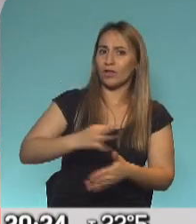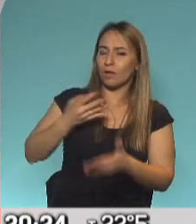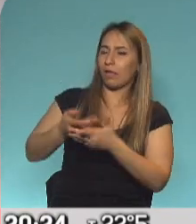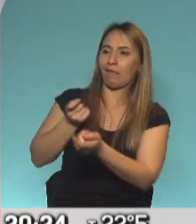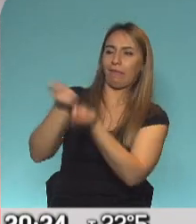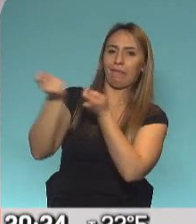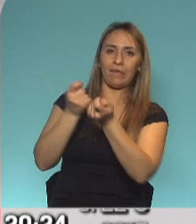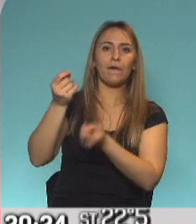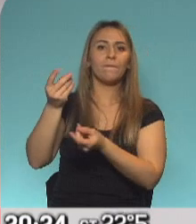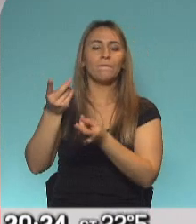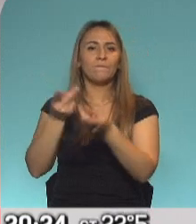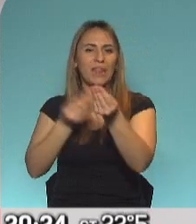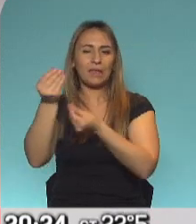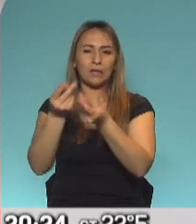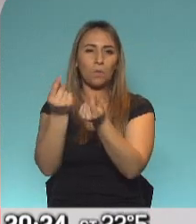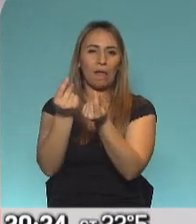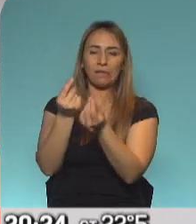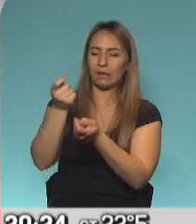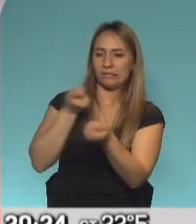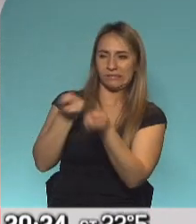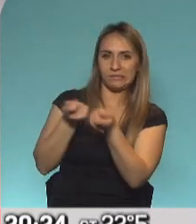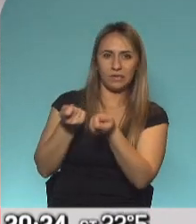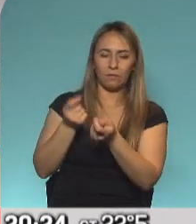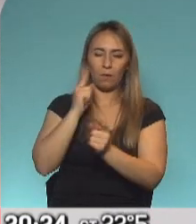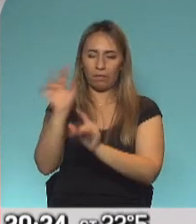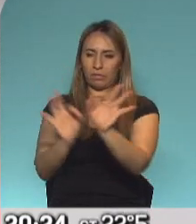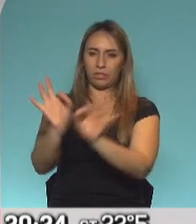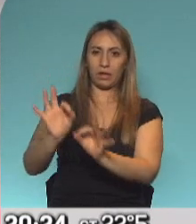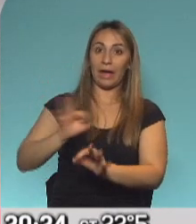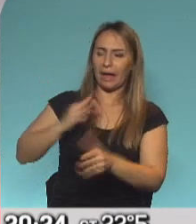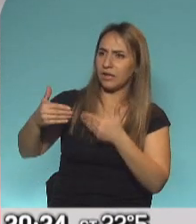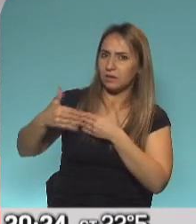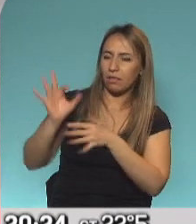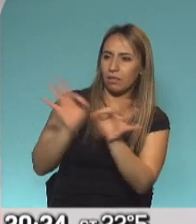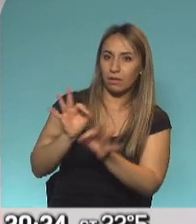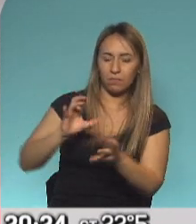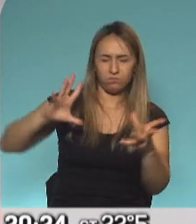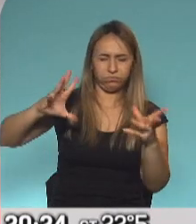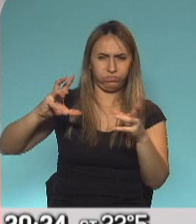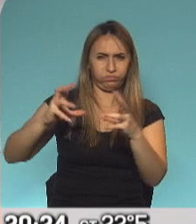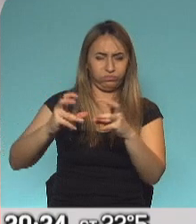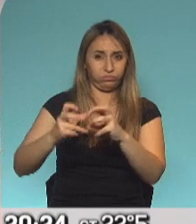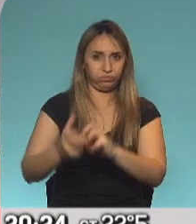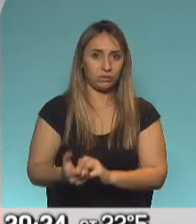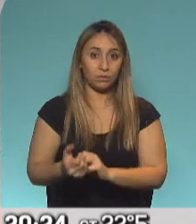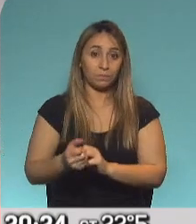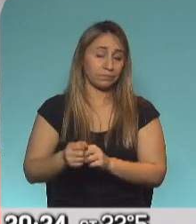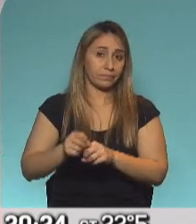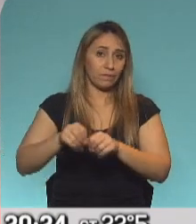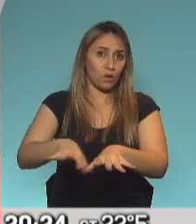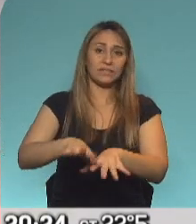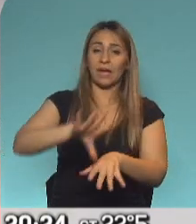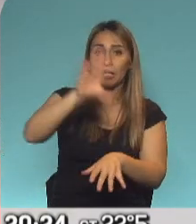especulación financiera que había promovido durante años, y eso repercute en la calidad de vida de todos nosotros, de todos los argentinos y argentinas,